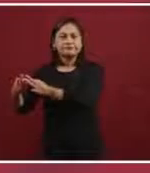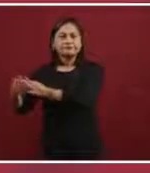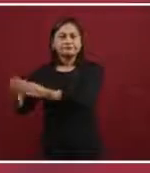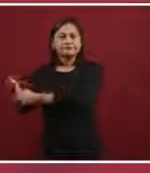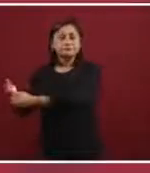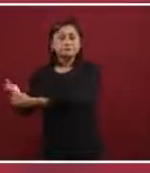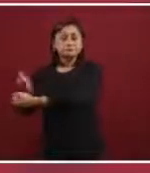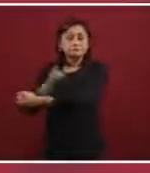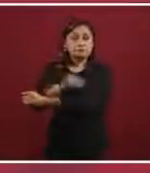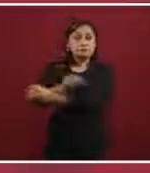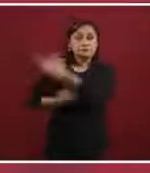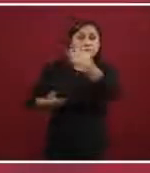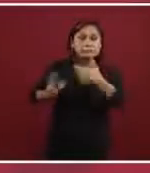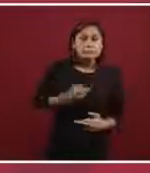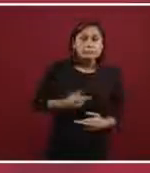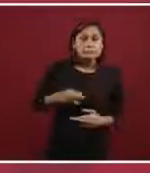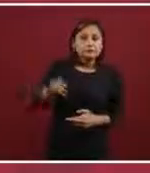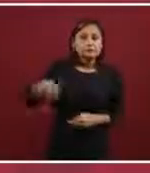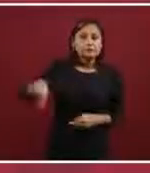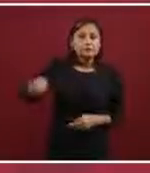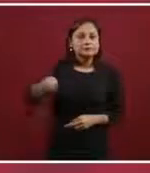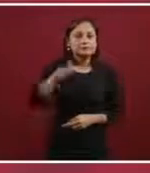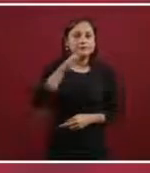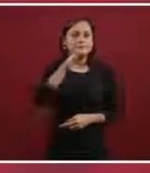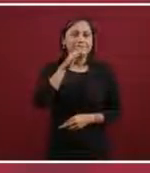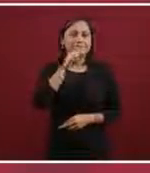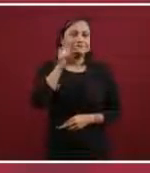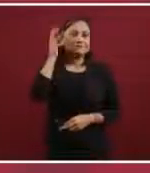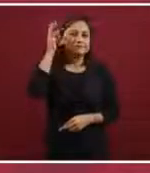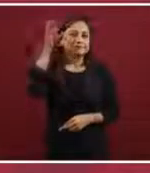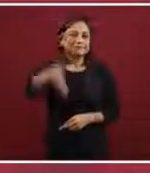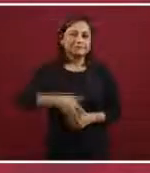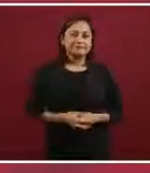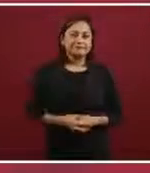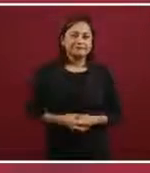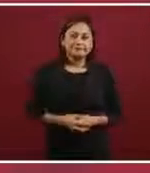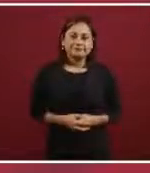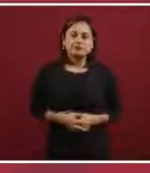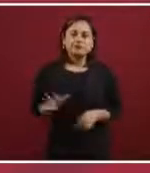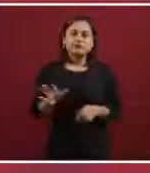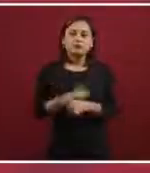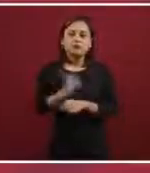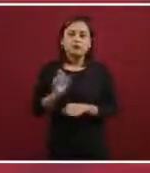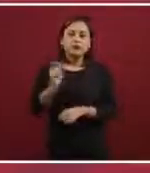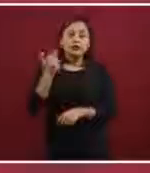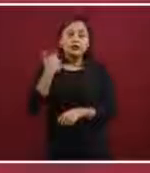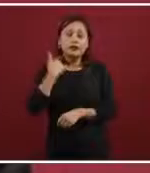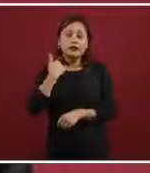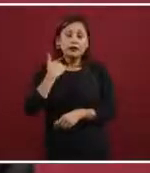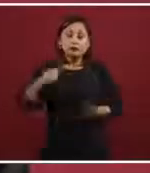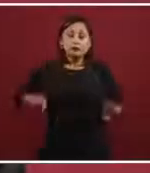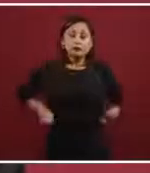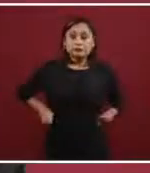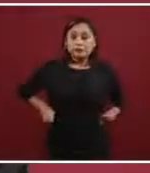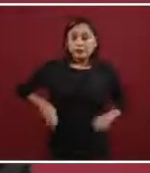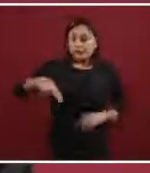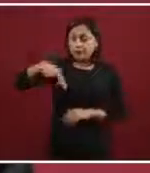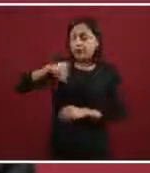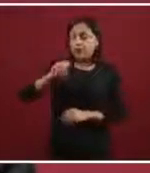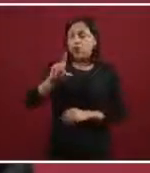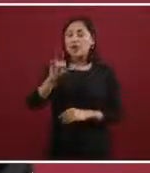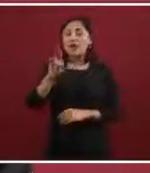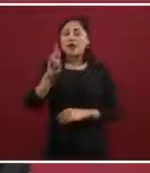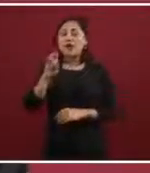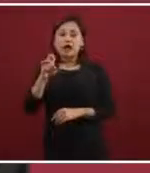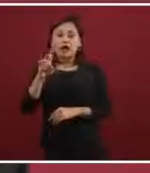qué significa el periodo neoliberal la política de pillaje y